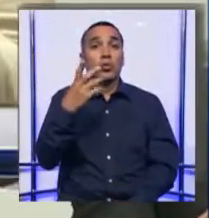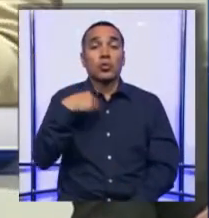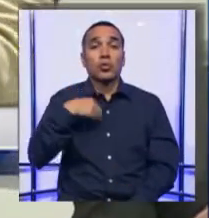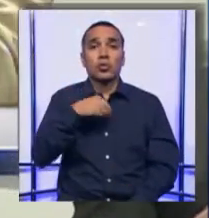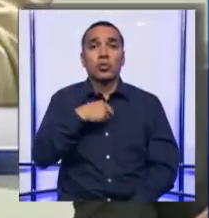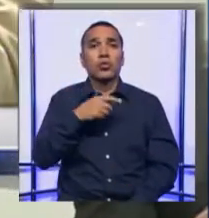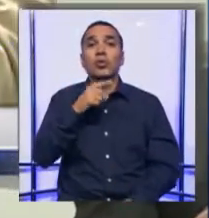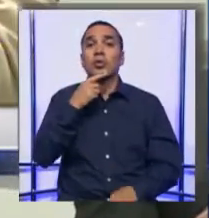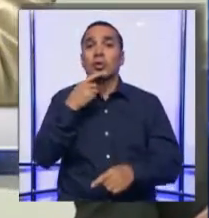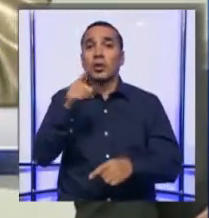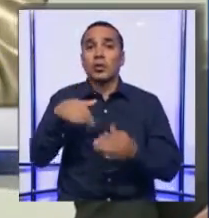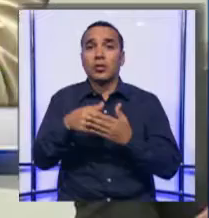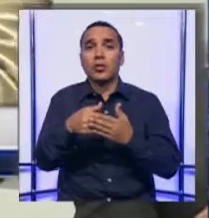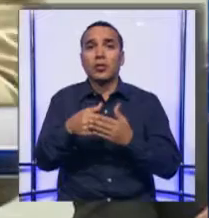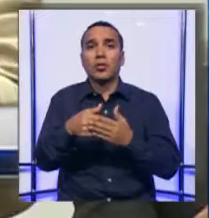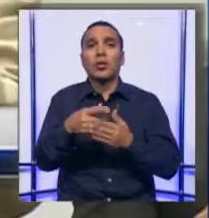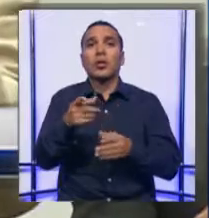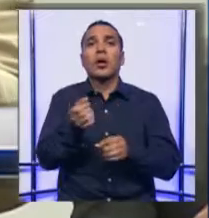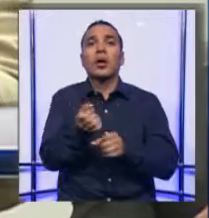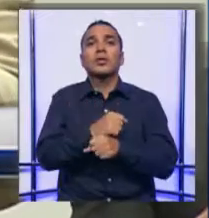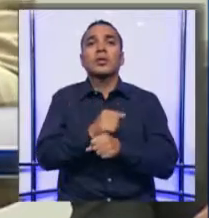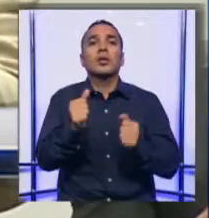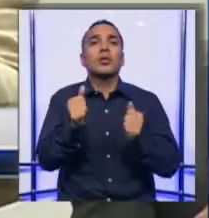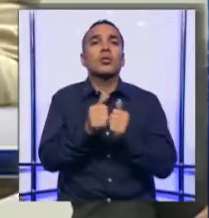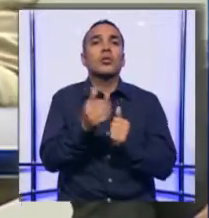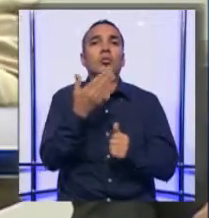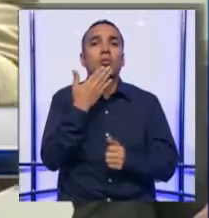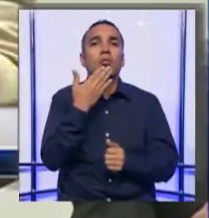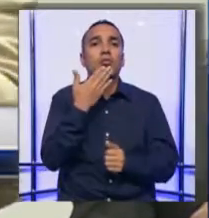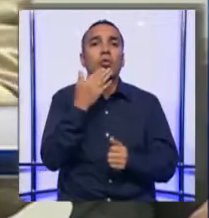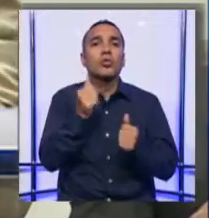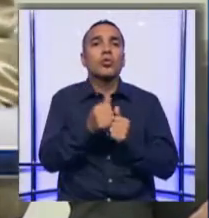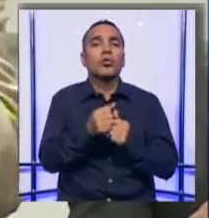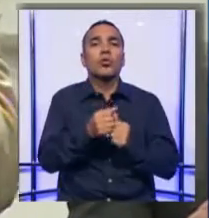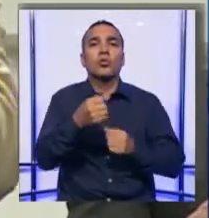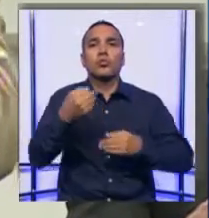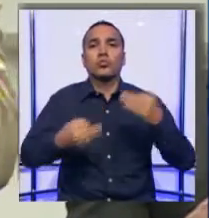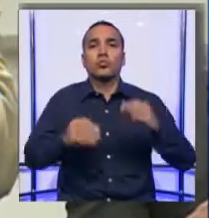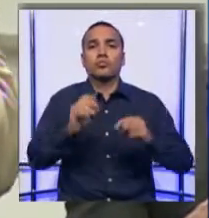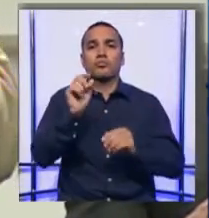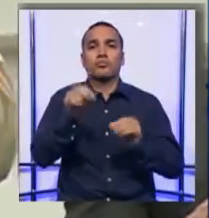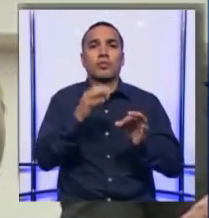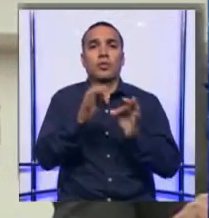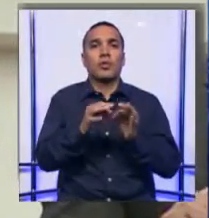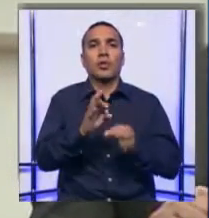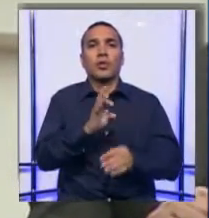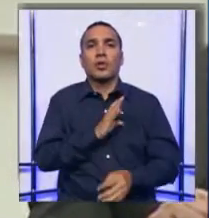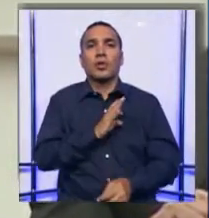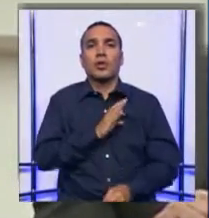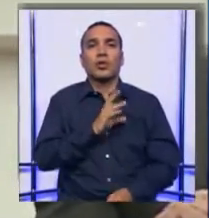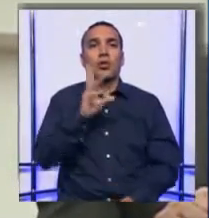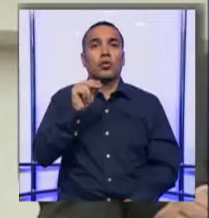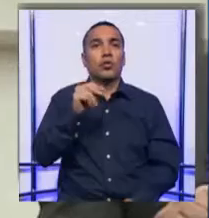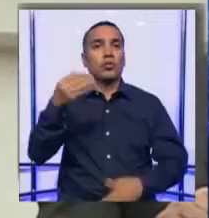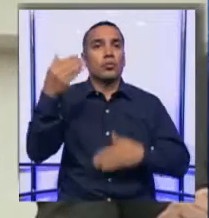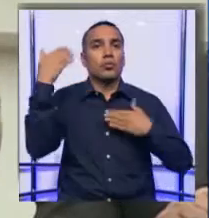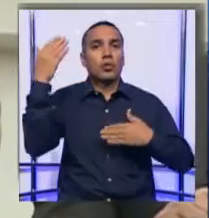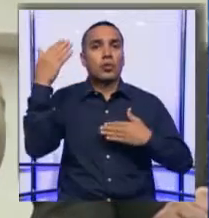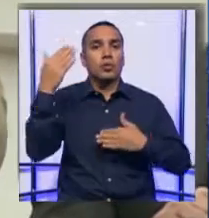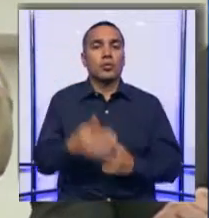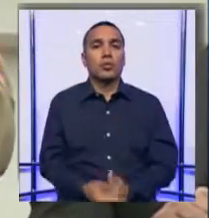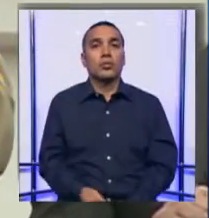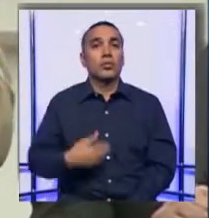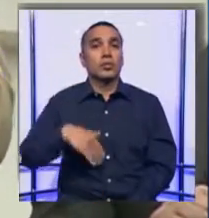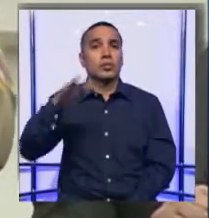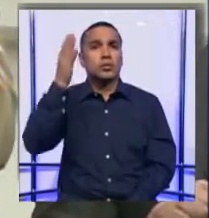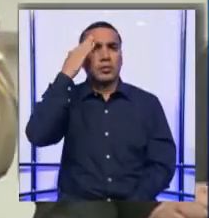nosotros exigimos es que se actúe con el orden jurídico y técnico, no político.